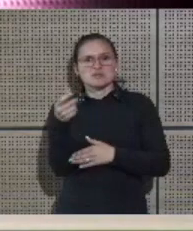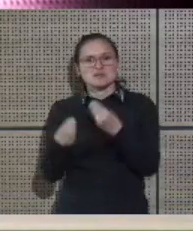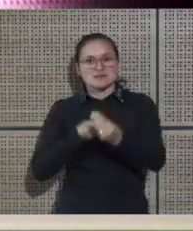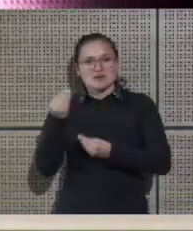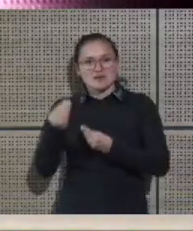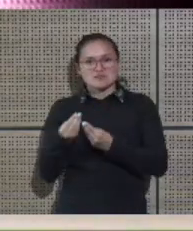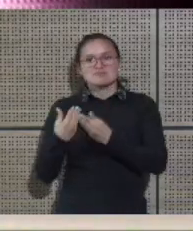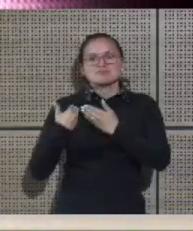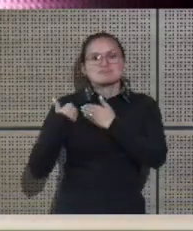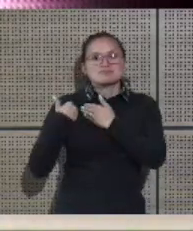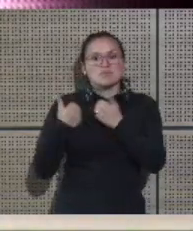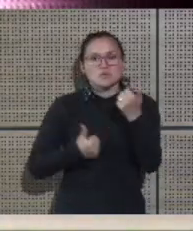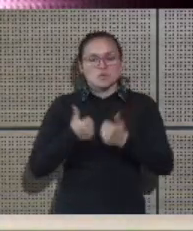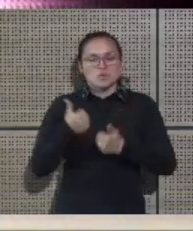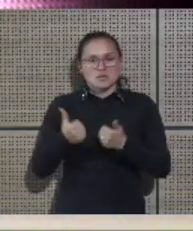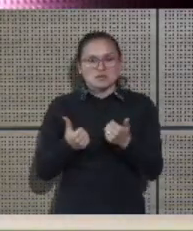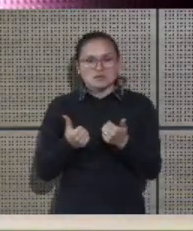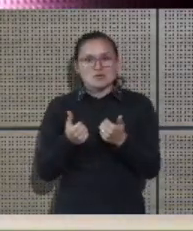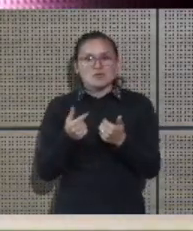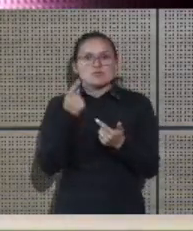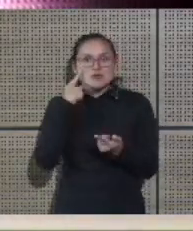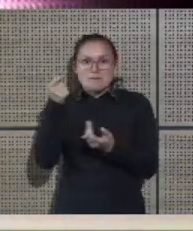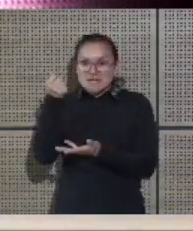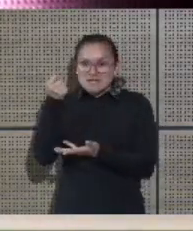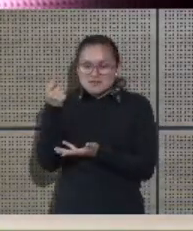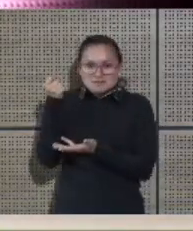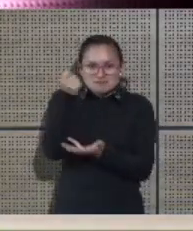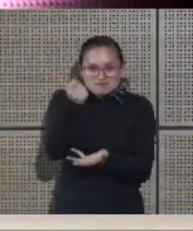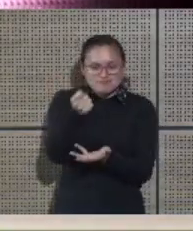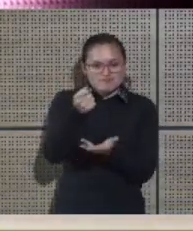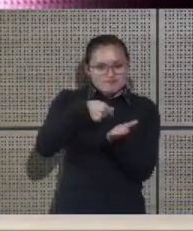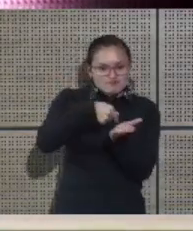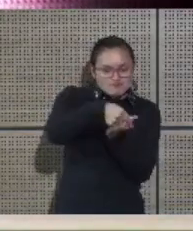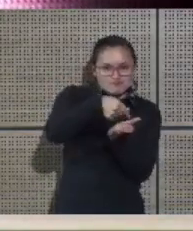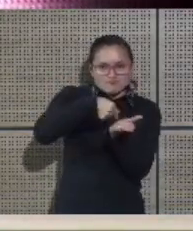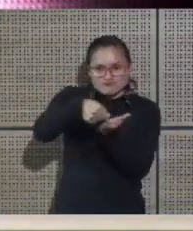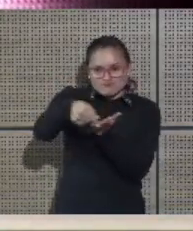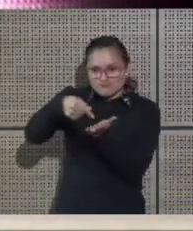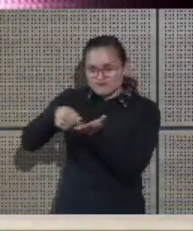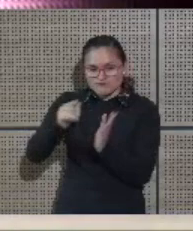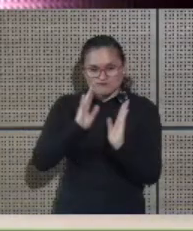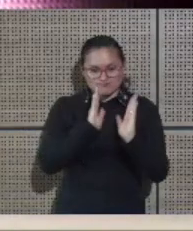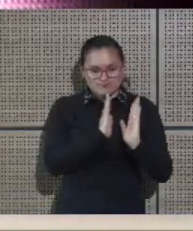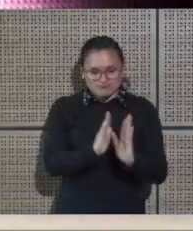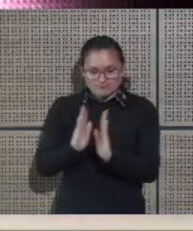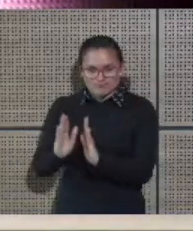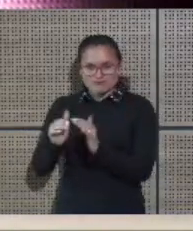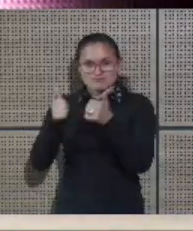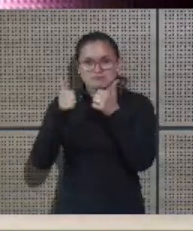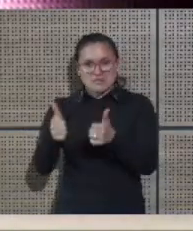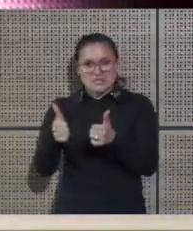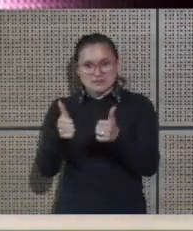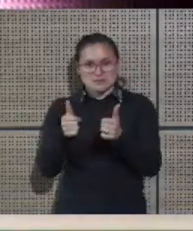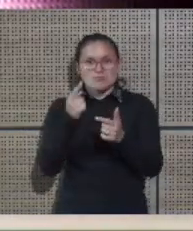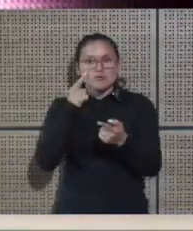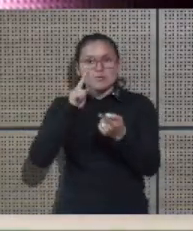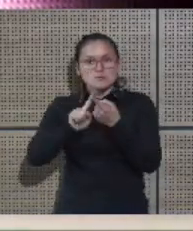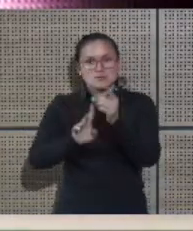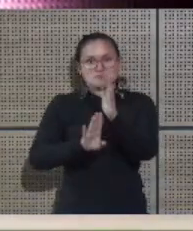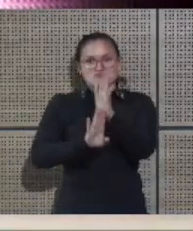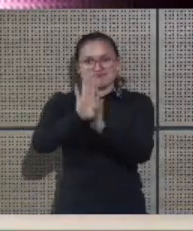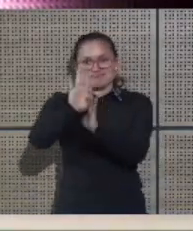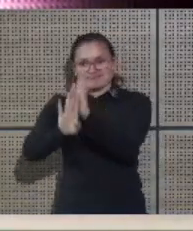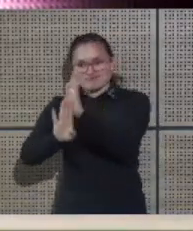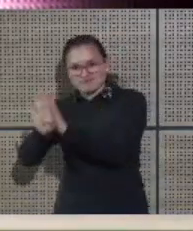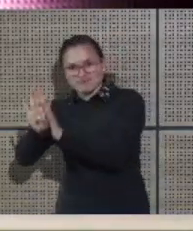Tienen una función fundamental, que no se desvíen los recursos de inversión precisamente a sitios donde no hacen el bien común, el bien